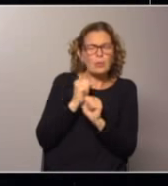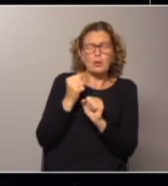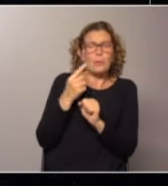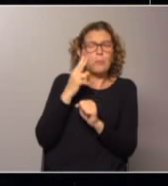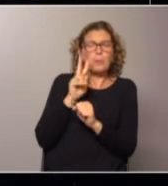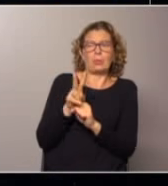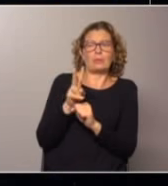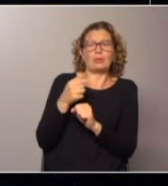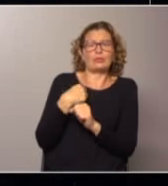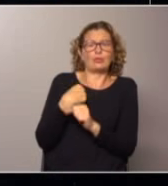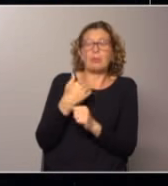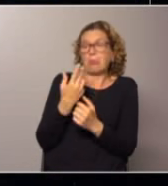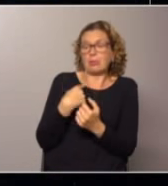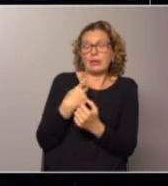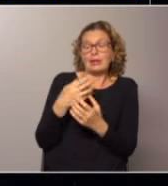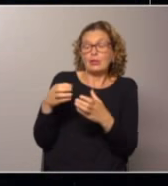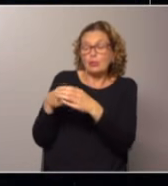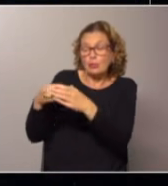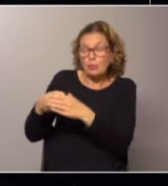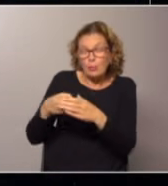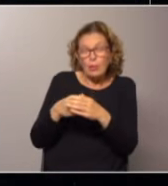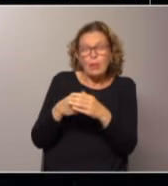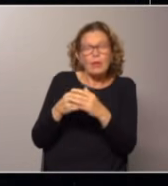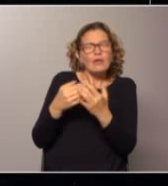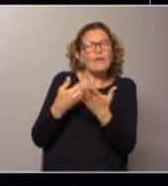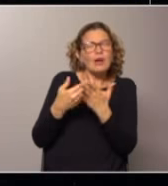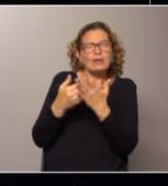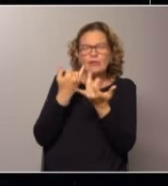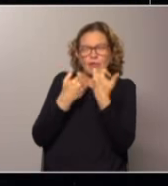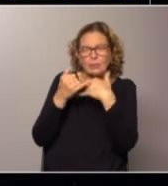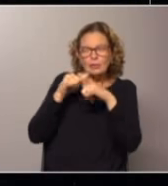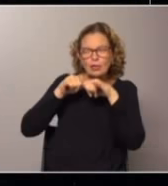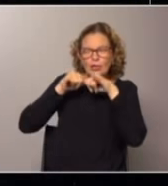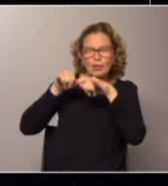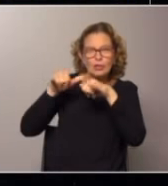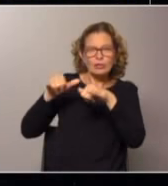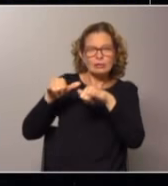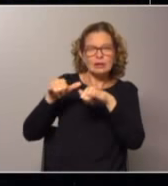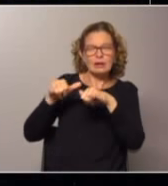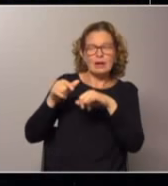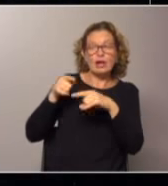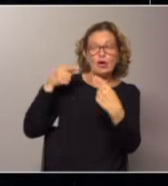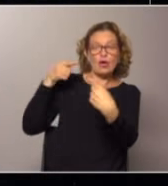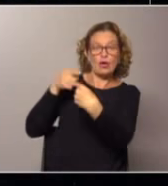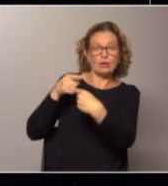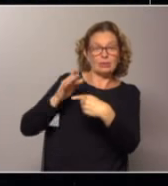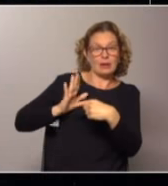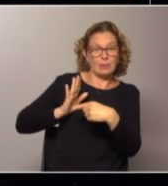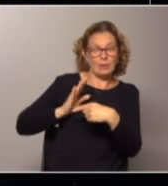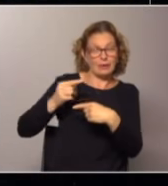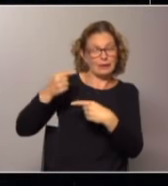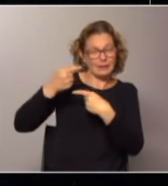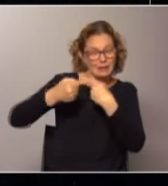cierto entonces a estos grupos de los enviadas desinformación que en general ha atacado a la figura de hillary clinton de esa manera se generaron